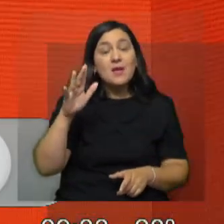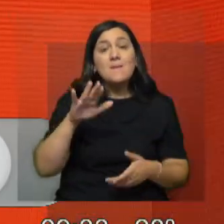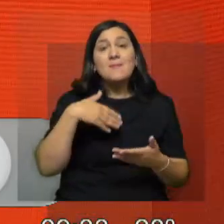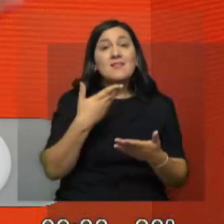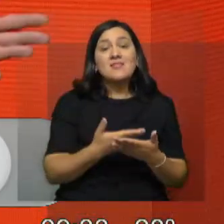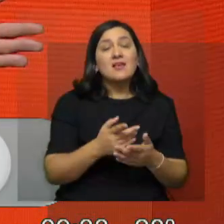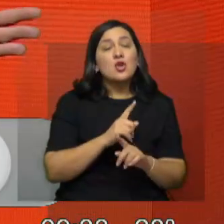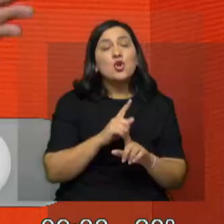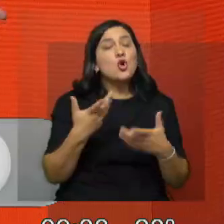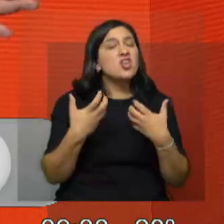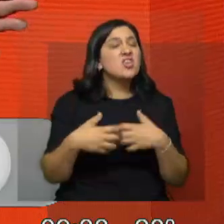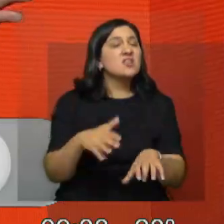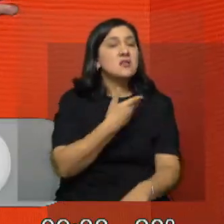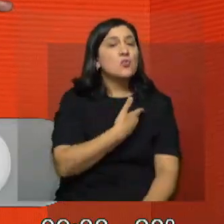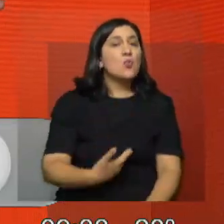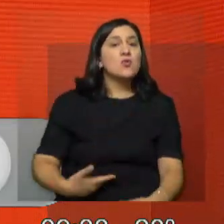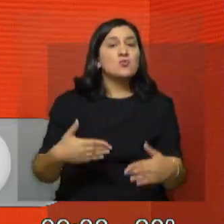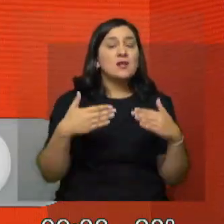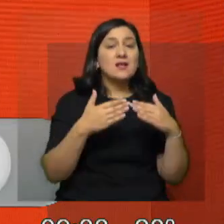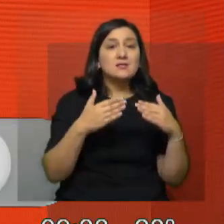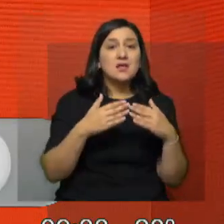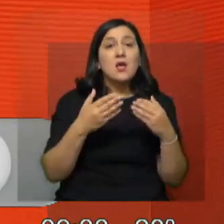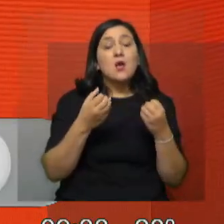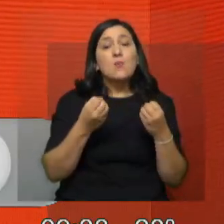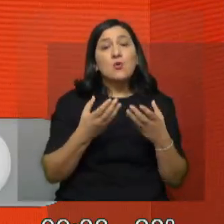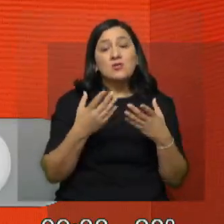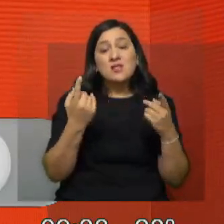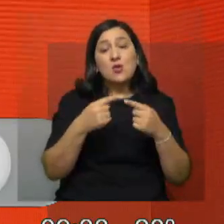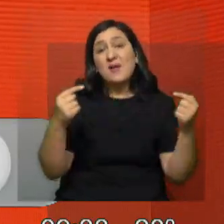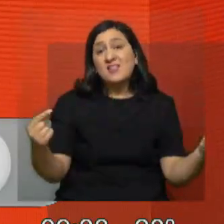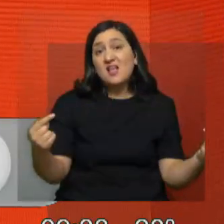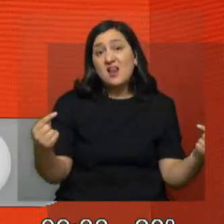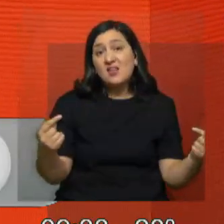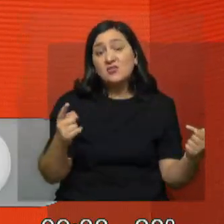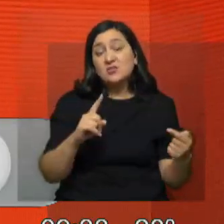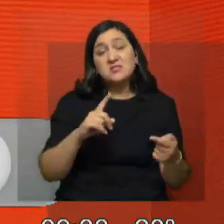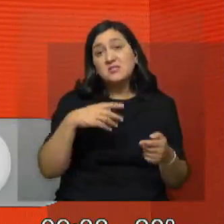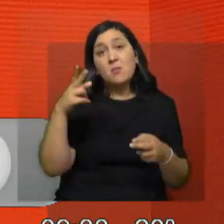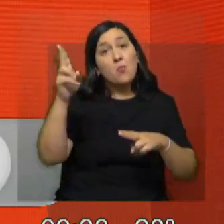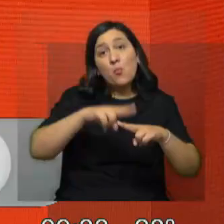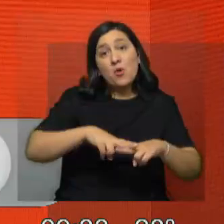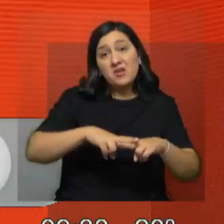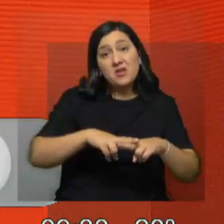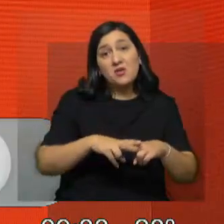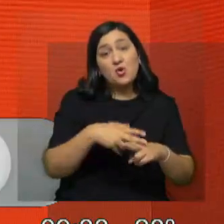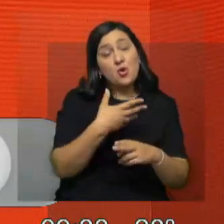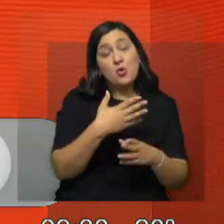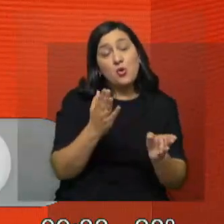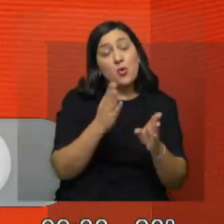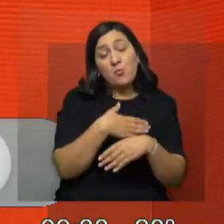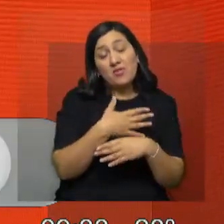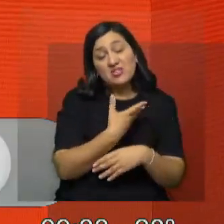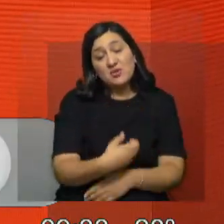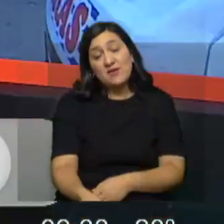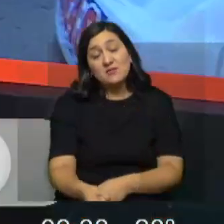ser propietario de una casa, porque es un bien material el cual no se va a llevar a la tumba, y que no lo necesita y